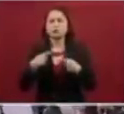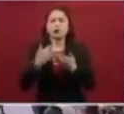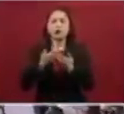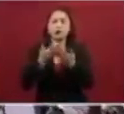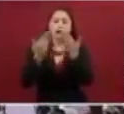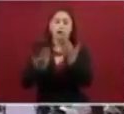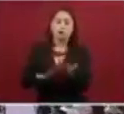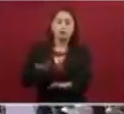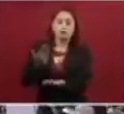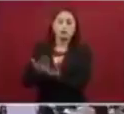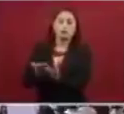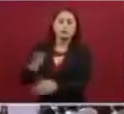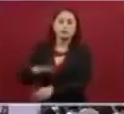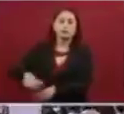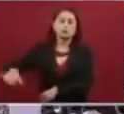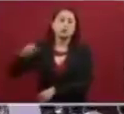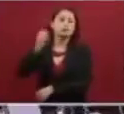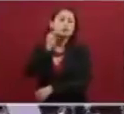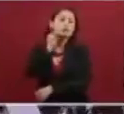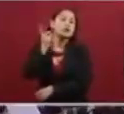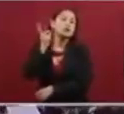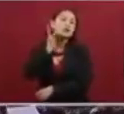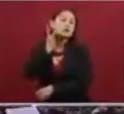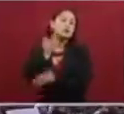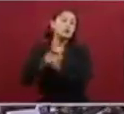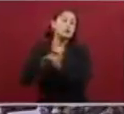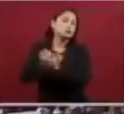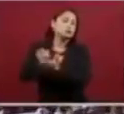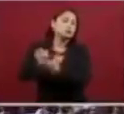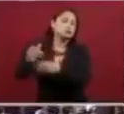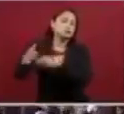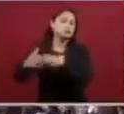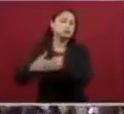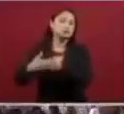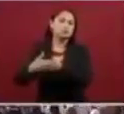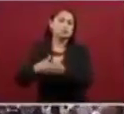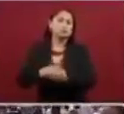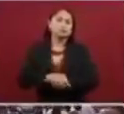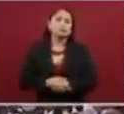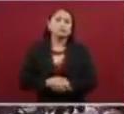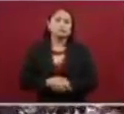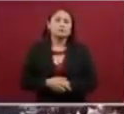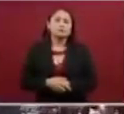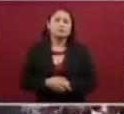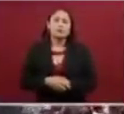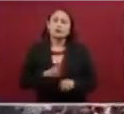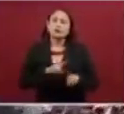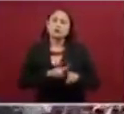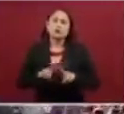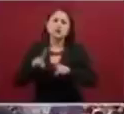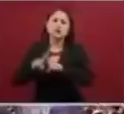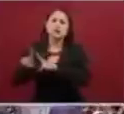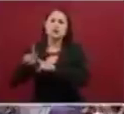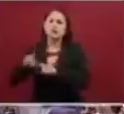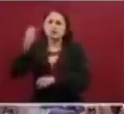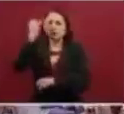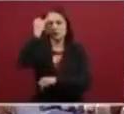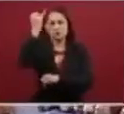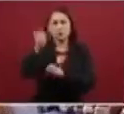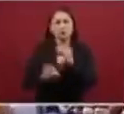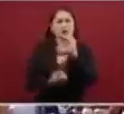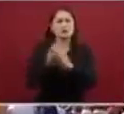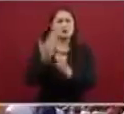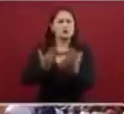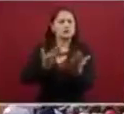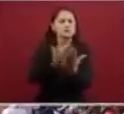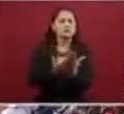legisladores, están en manos de los legisladores las iniciativas que presentamos para